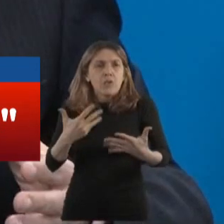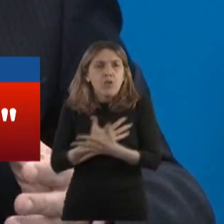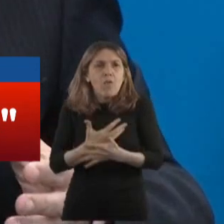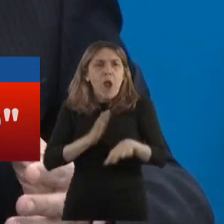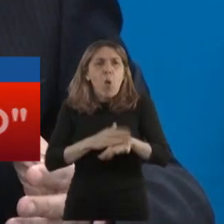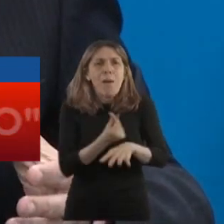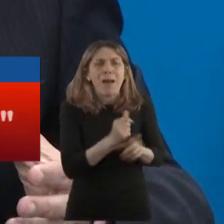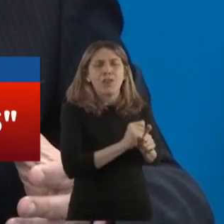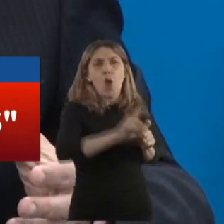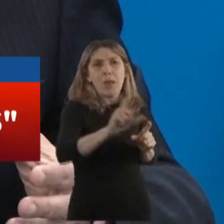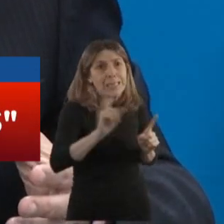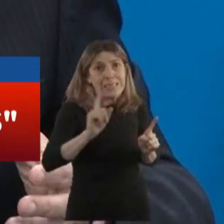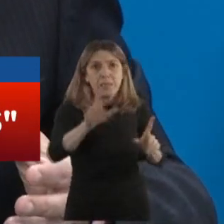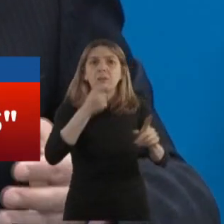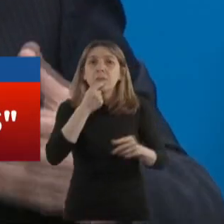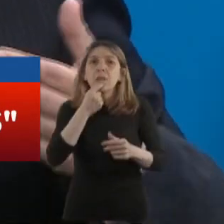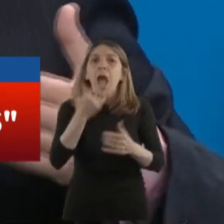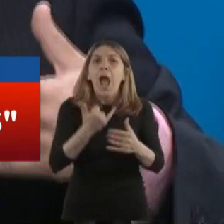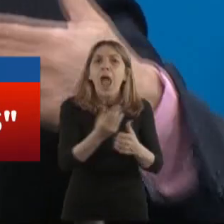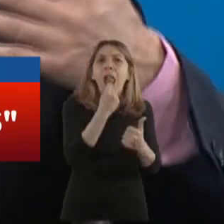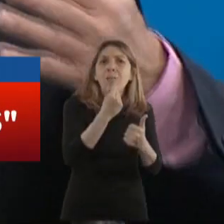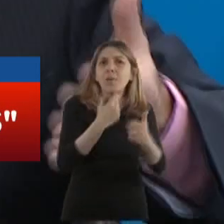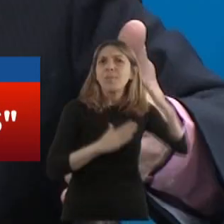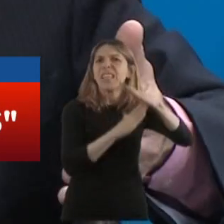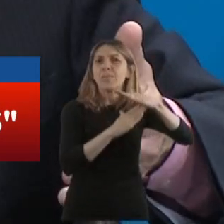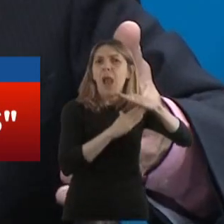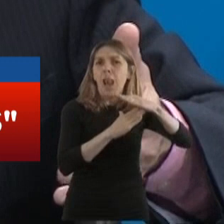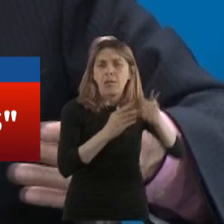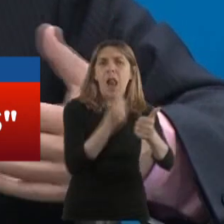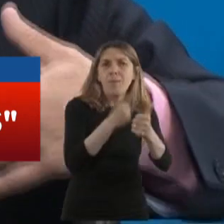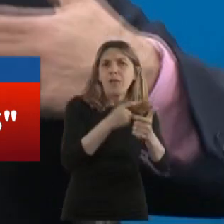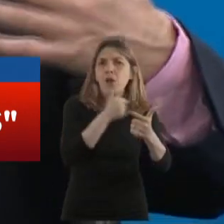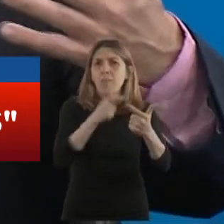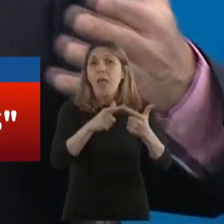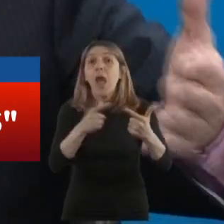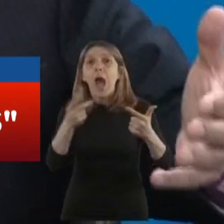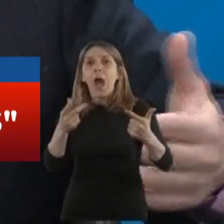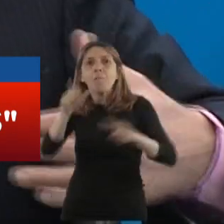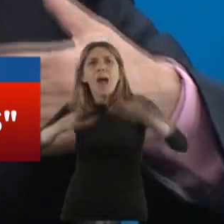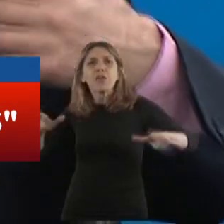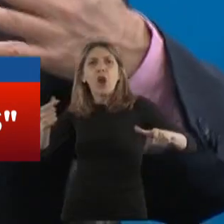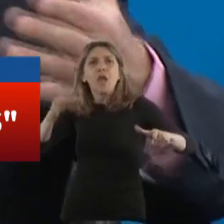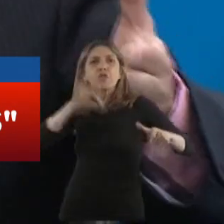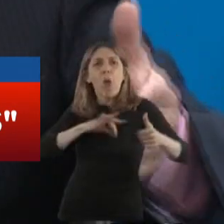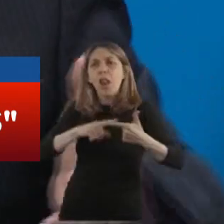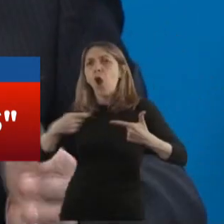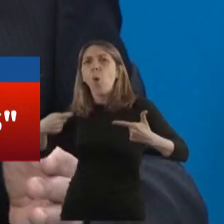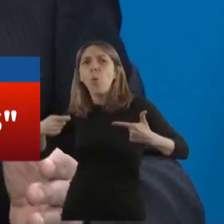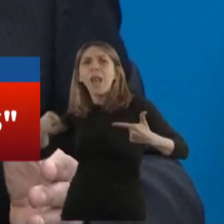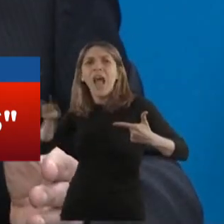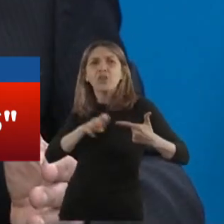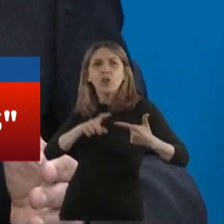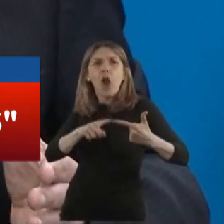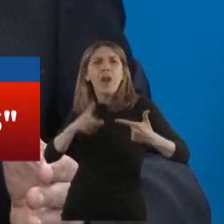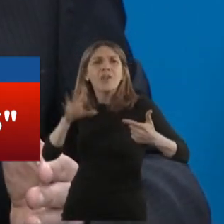aseguramos los consumos esenciales, el margen del salario, de las jubilaciones, de los ingresos populares